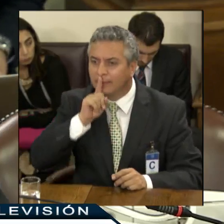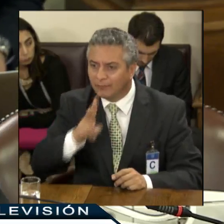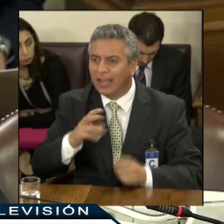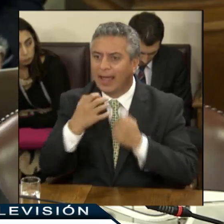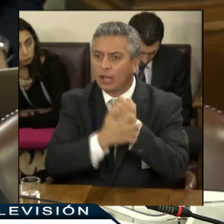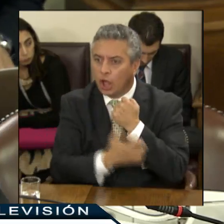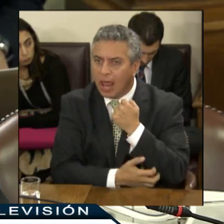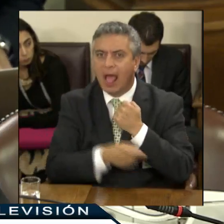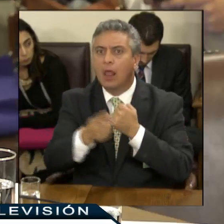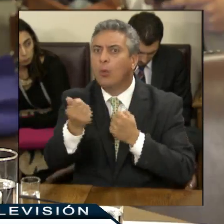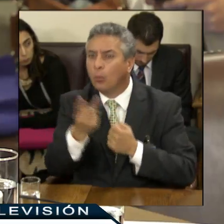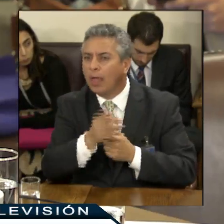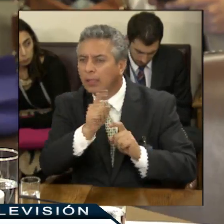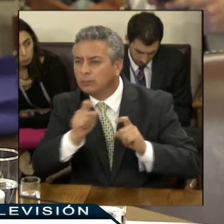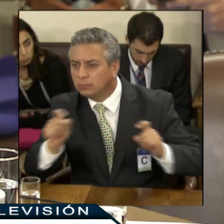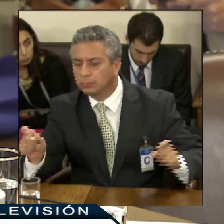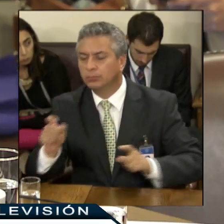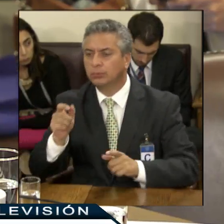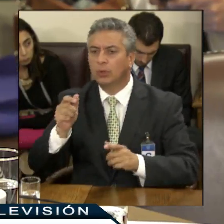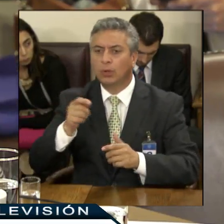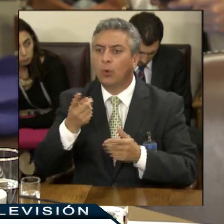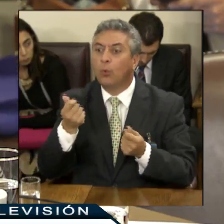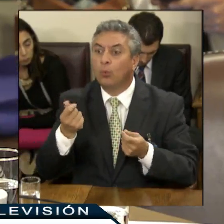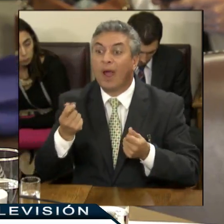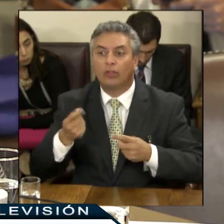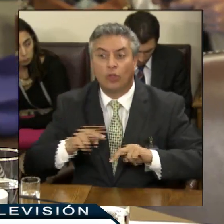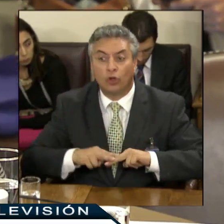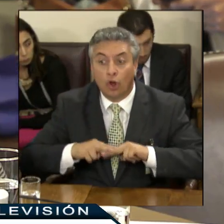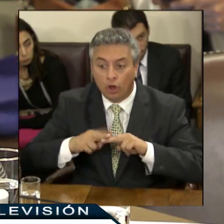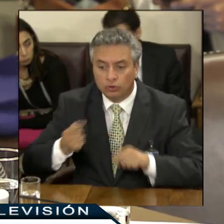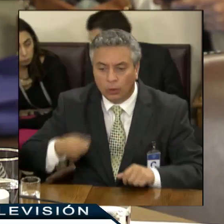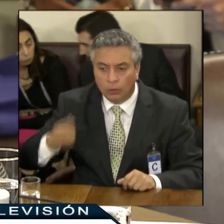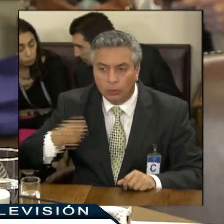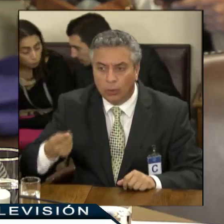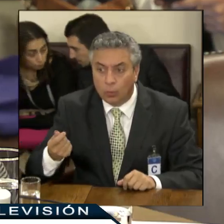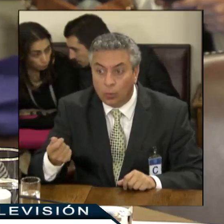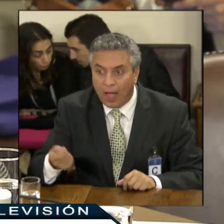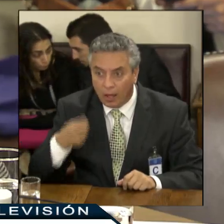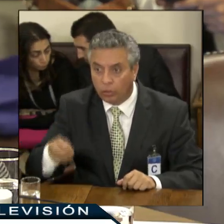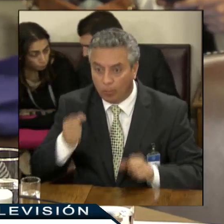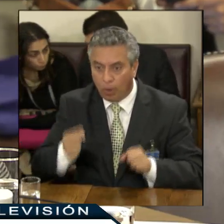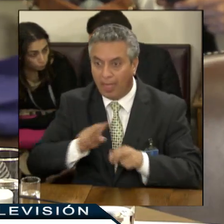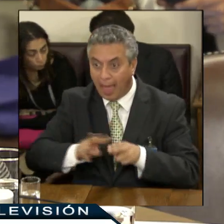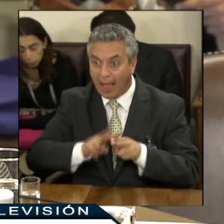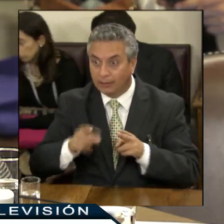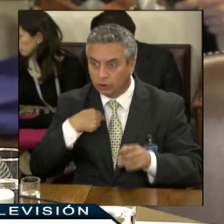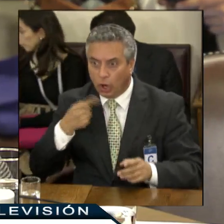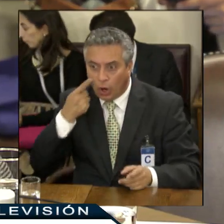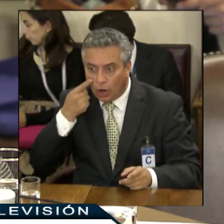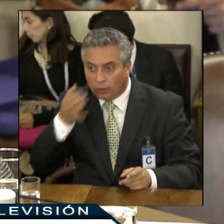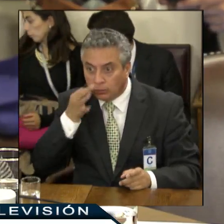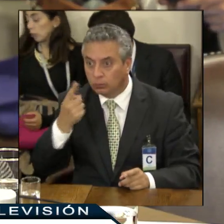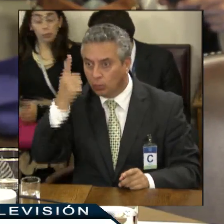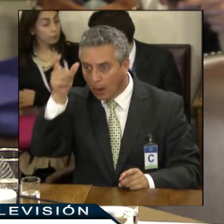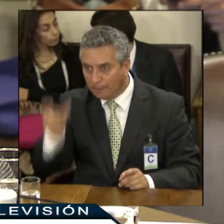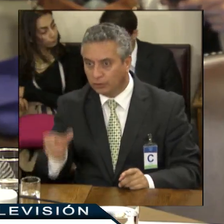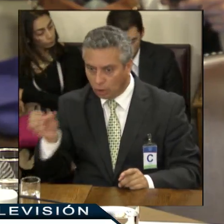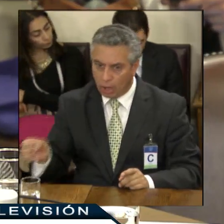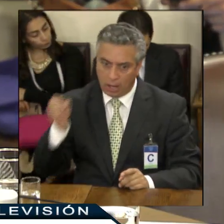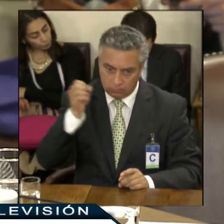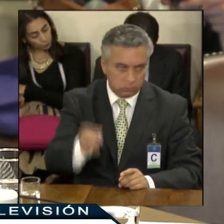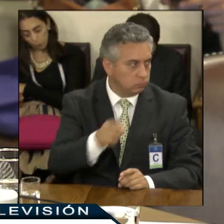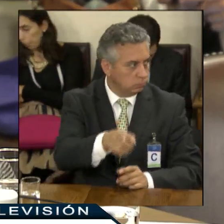regionales tenemos Ah cuánto lo que nos saldría el costo de de poder hacer esto de de tener una persona no es cierto que